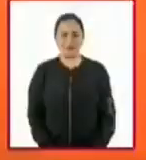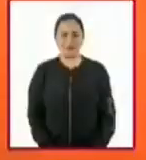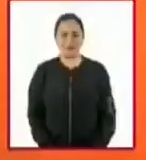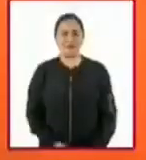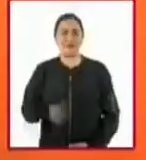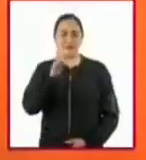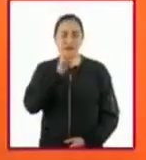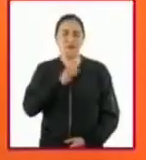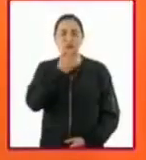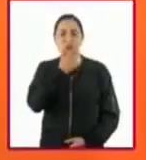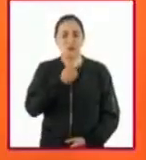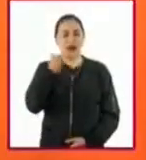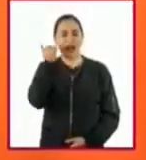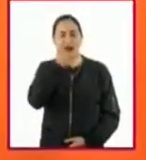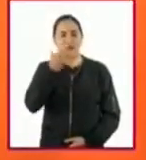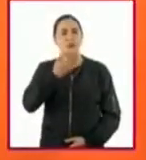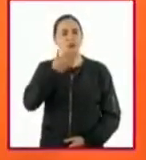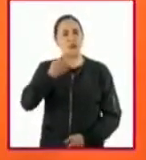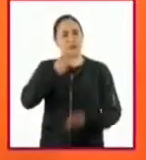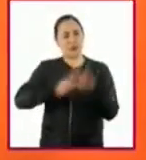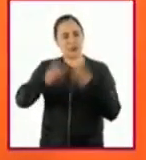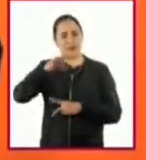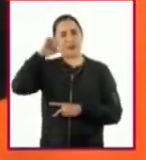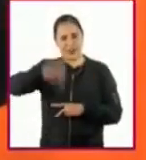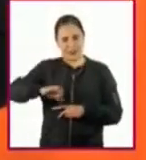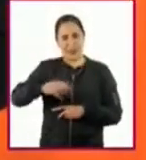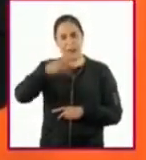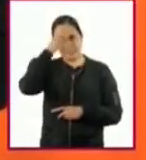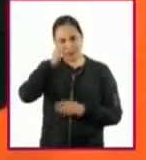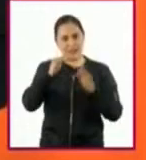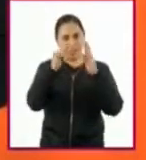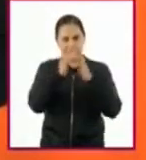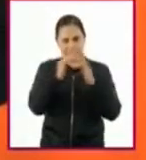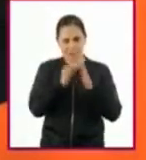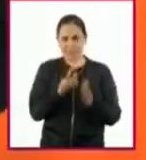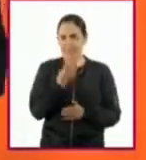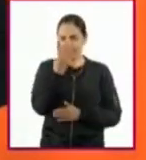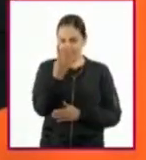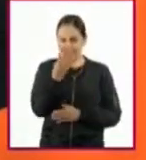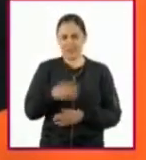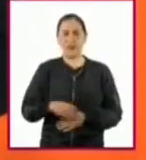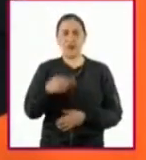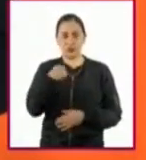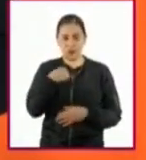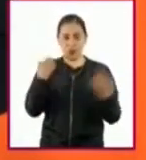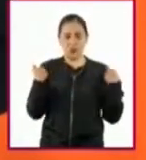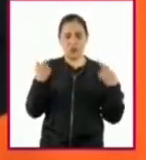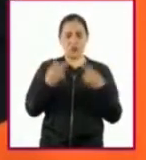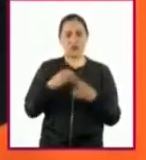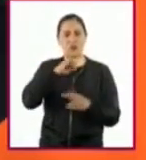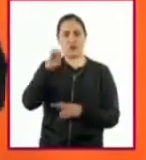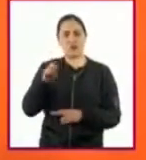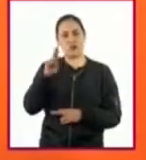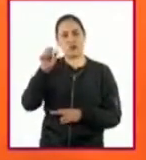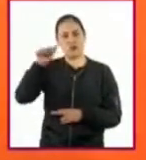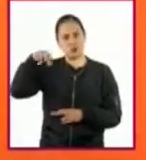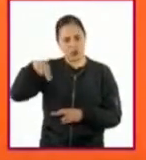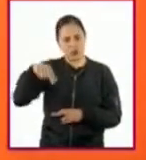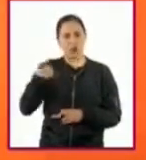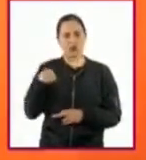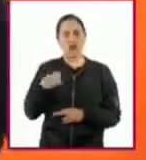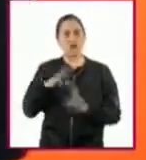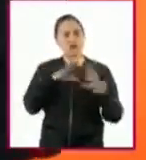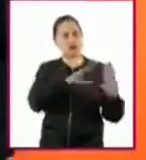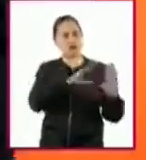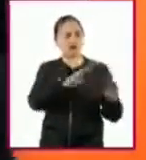Bienvenidas y bienvenidos, alumnas y alumnos, a una sesión más de Aprende en Casa 3. Soy el profesor Juan Carlos Martínez Cortés y estaré